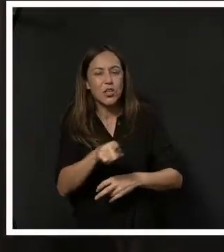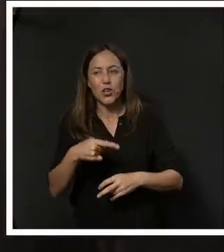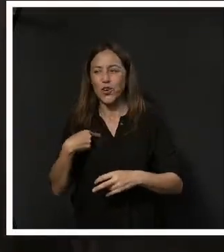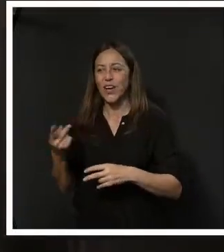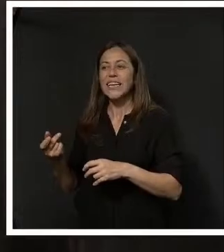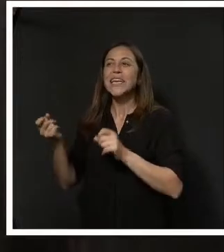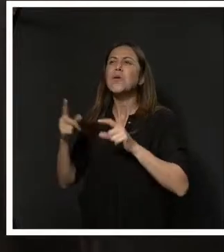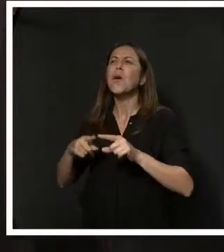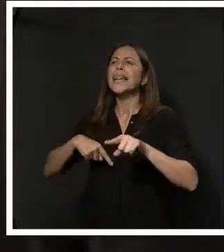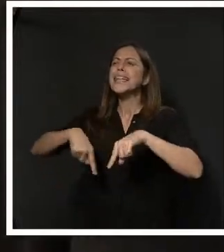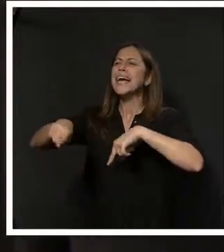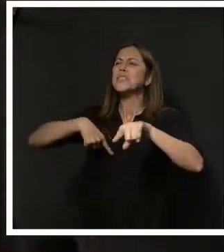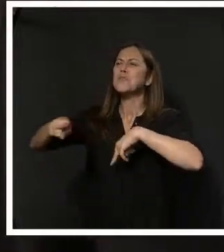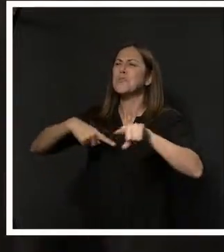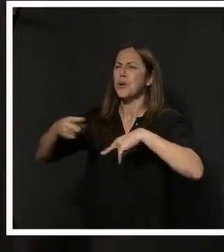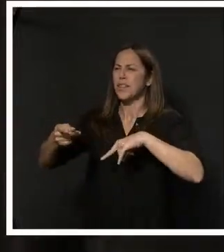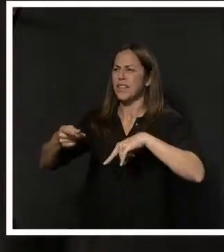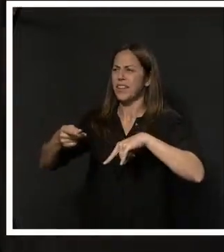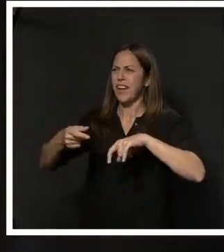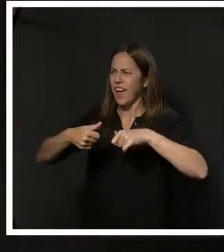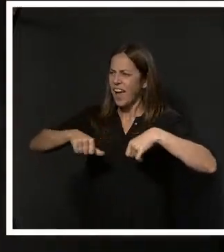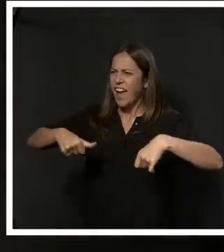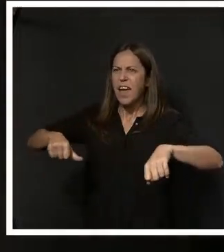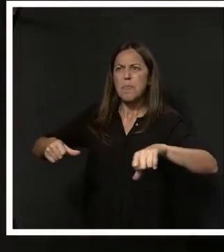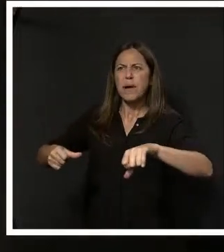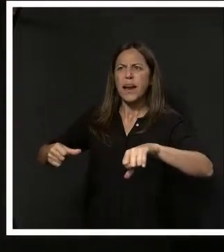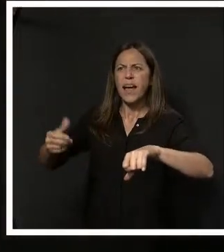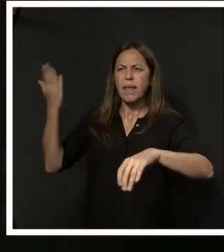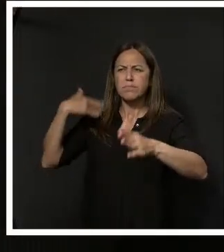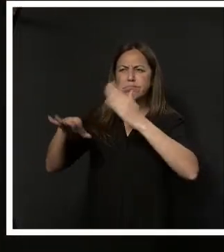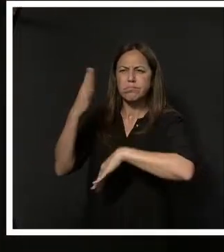de las empanadas no que era así como para transportarnos